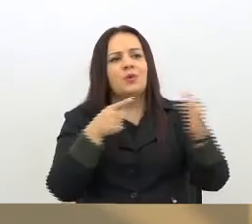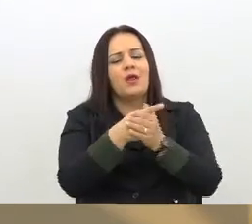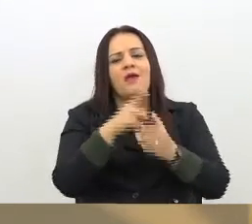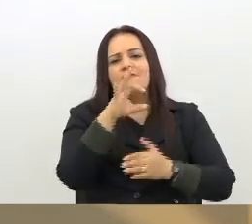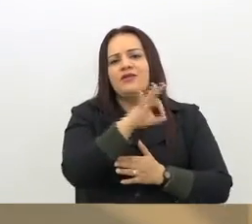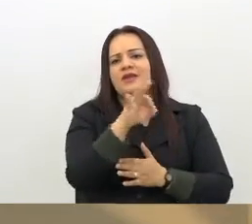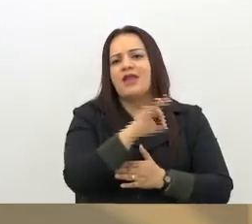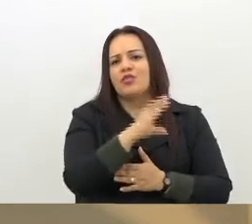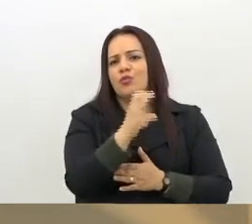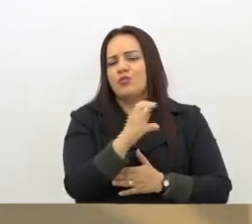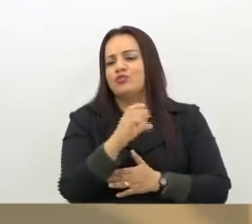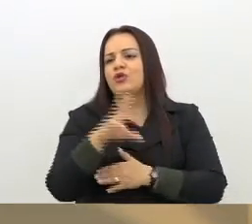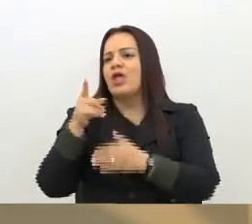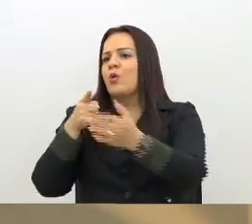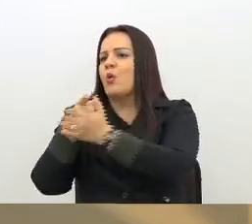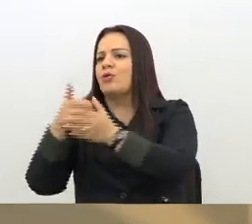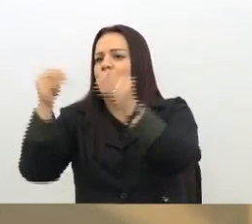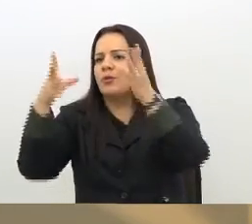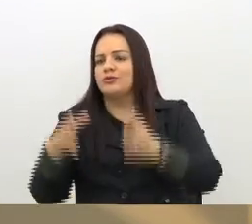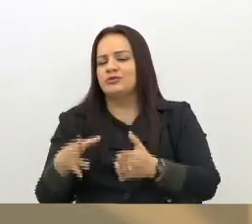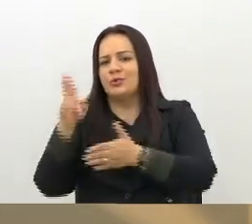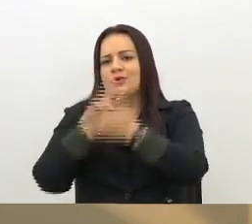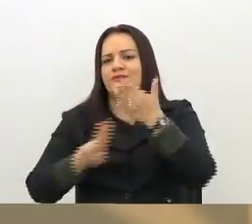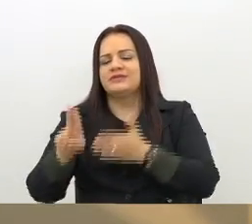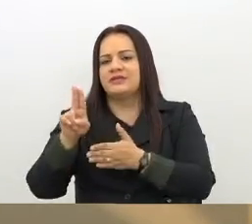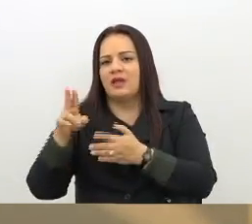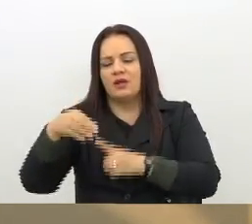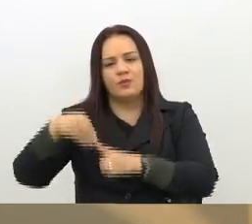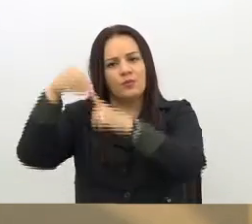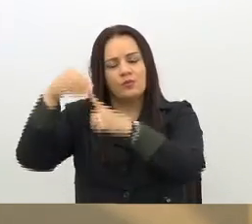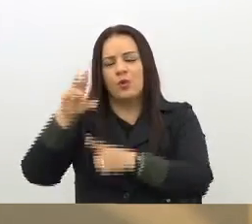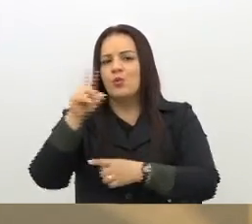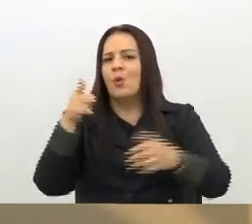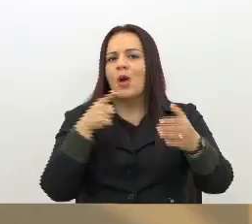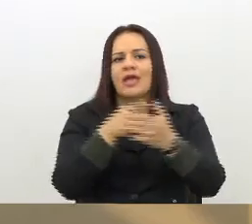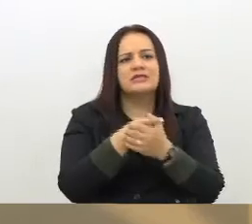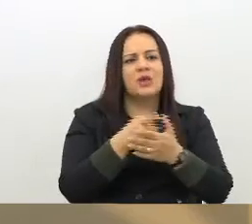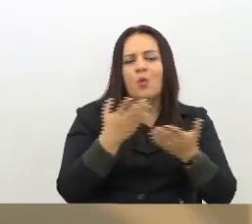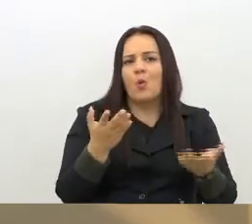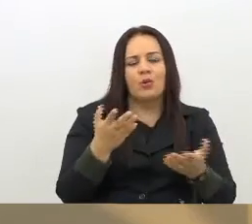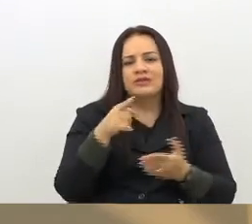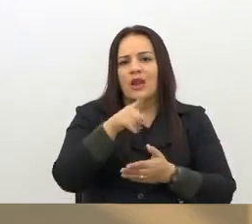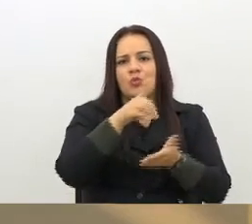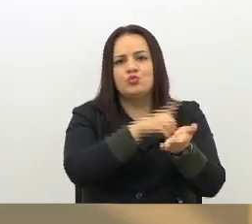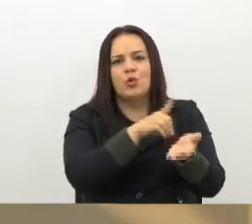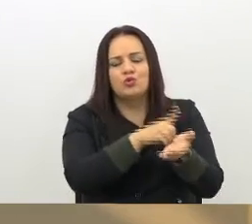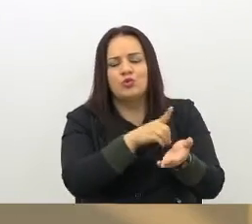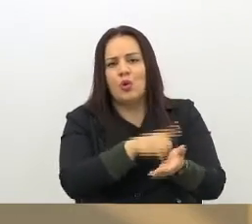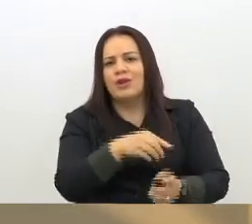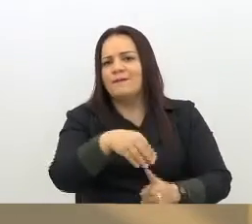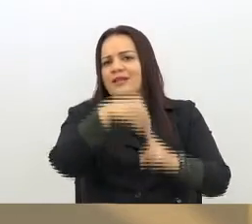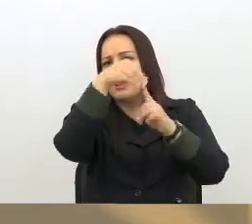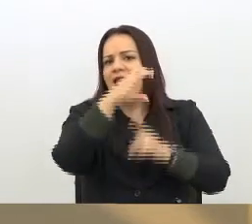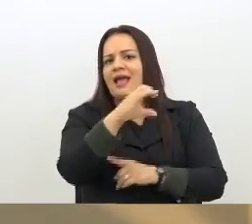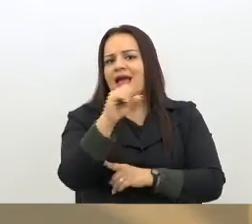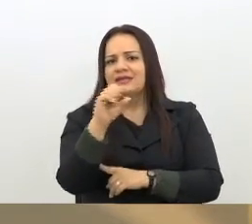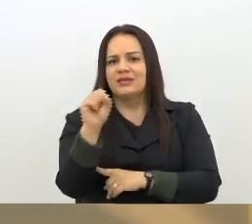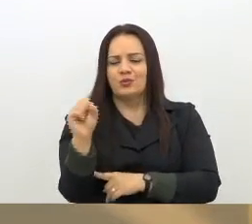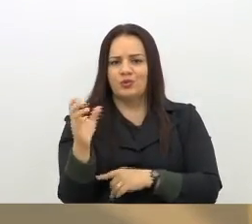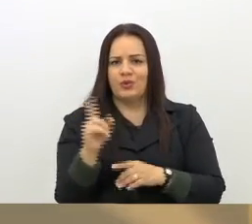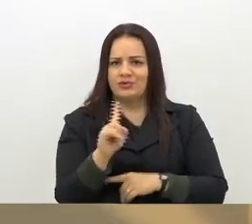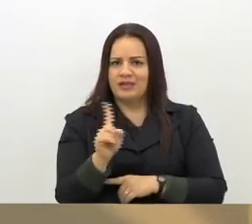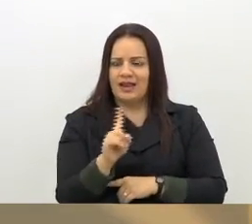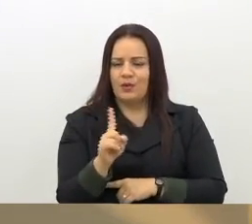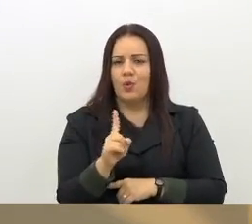no es un tema en contra de un profesor universitario en particular, este no es un tema en contra de un doctor en particular de la Caja Costarricense del Seguro